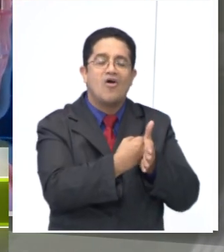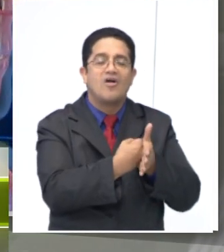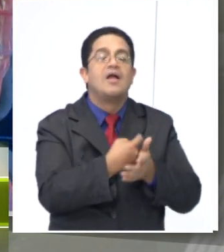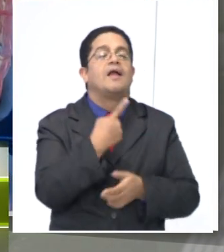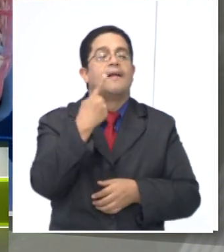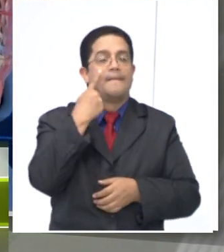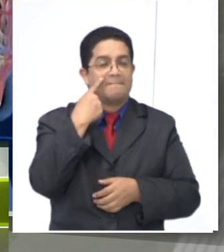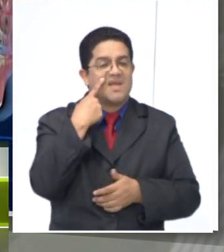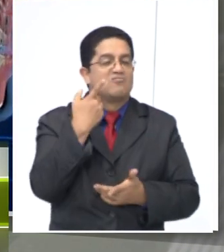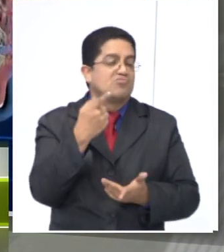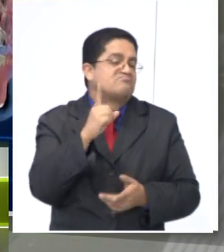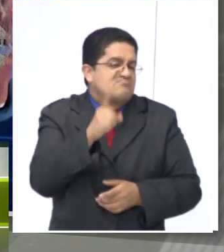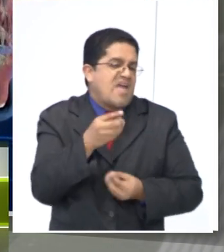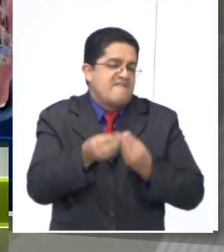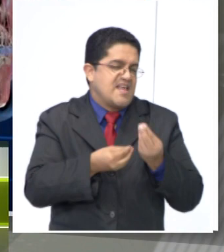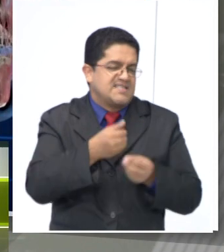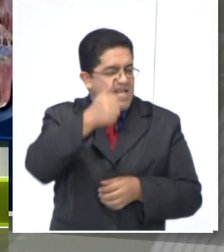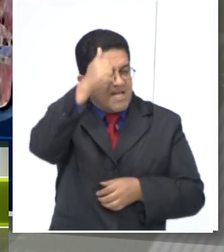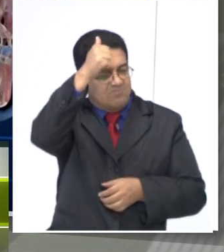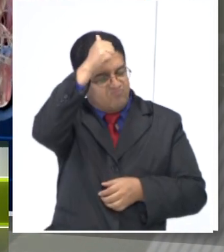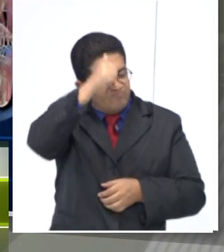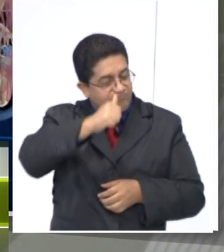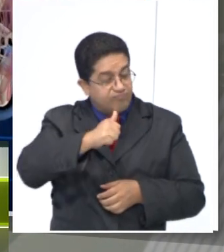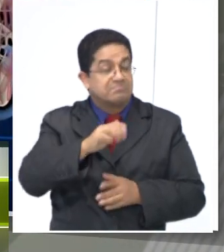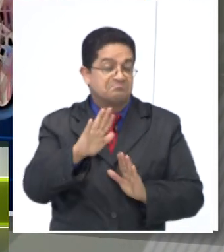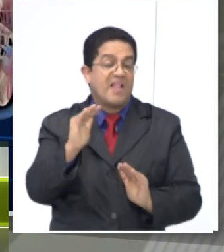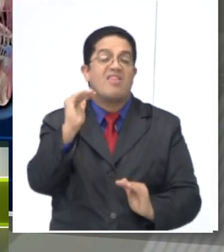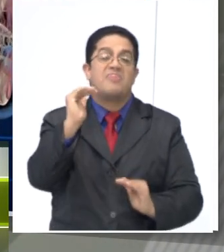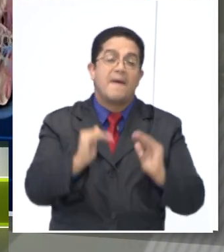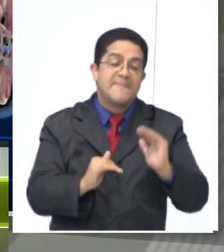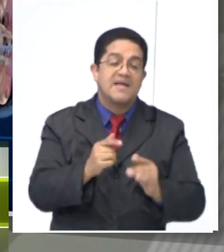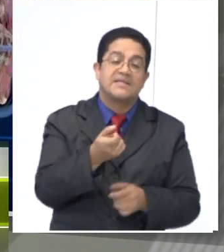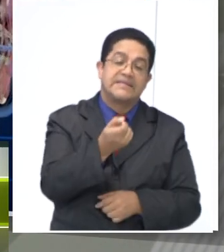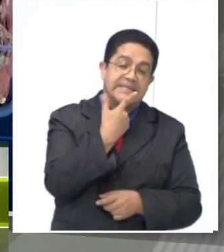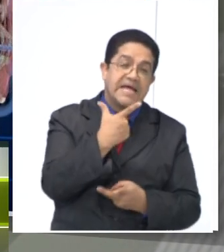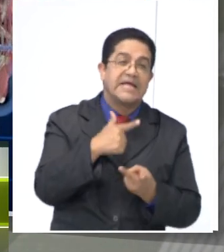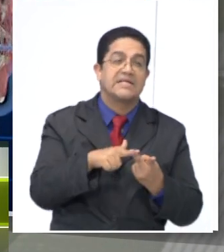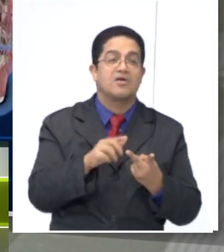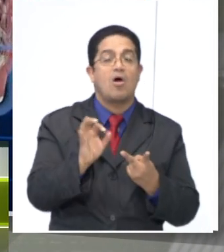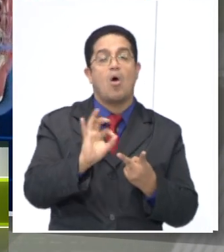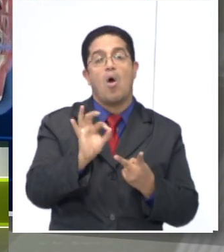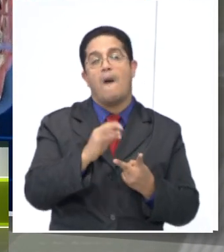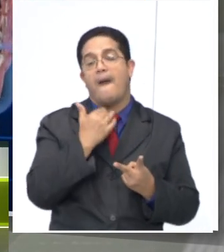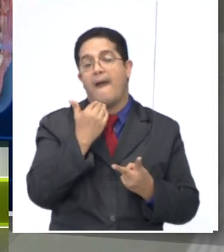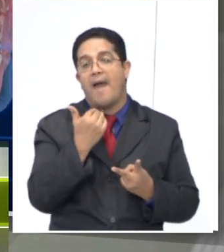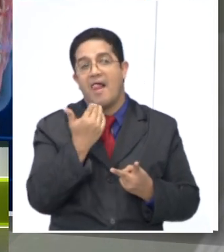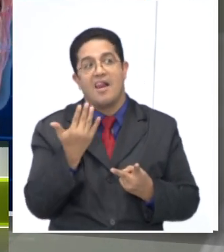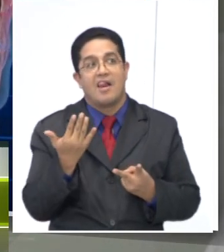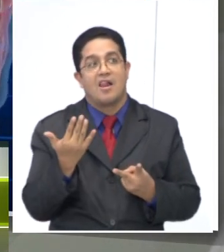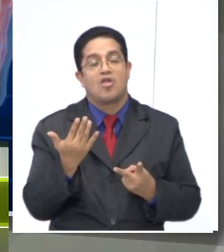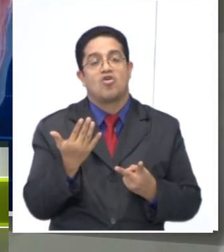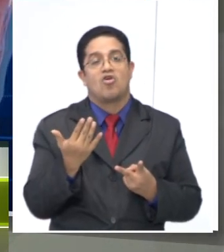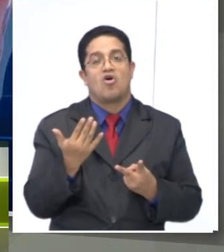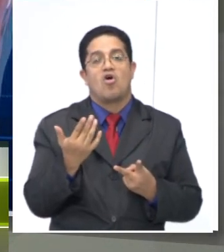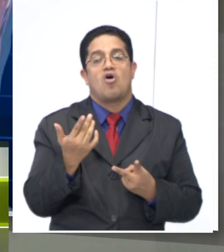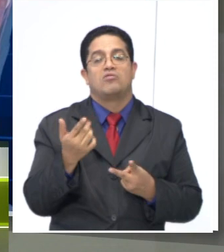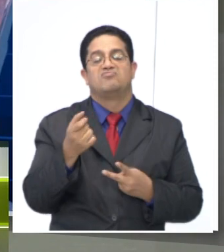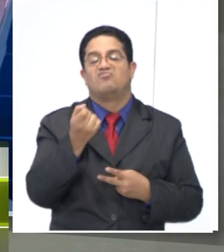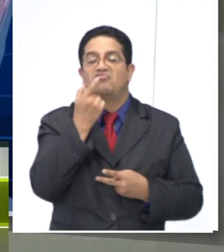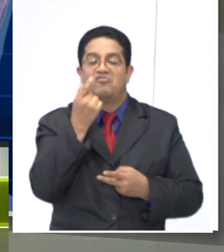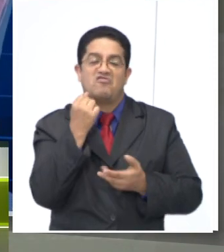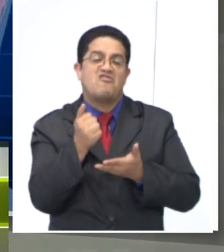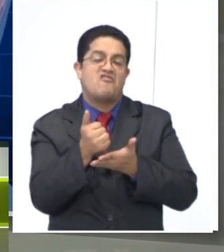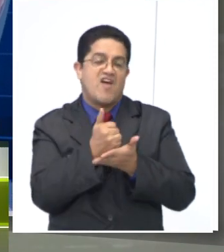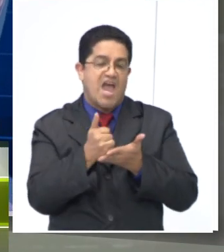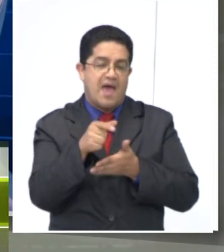intervenciones neuroquirúrgicas, o sea, va a depender siempre si es un medicamento, pues antídotos, alguna administración de algún otro fármaco